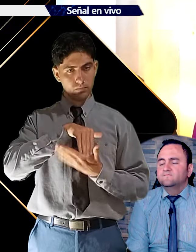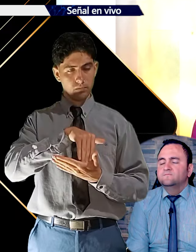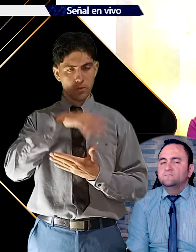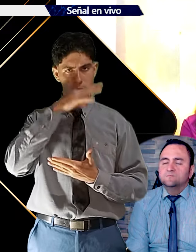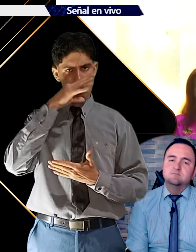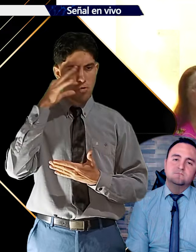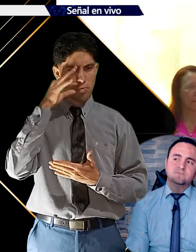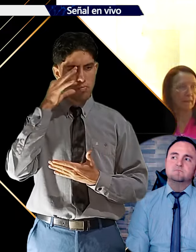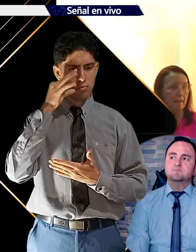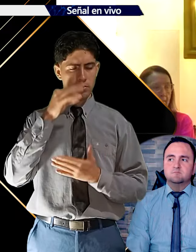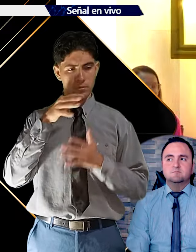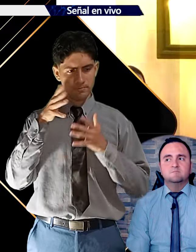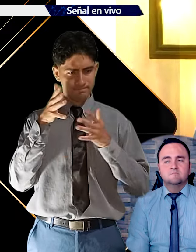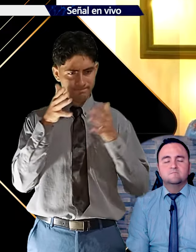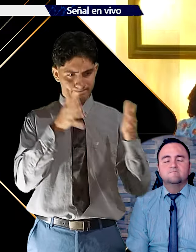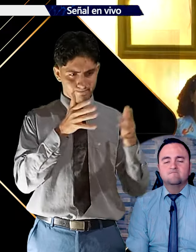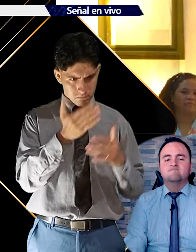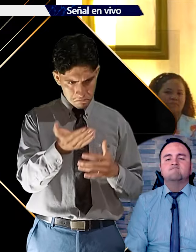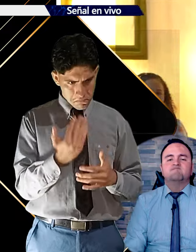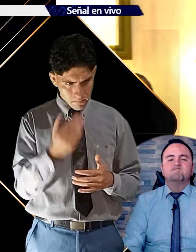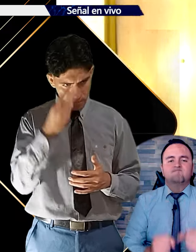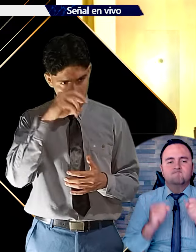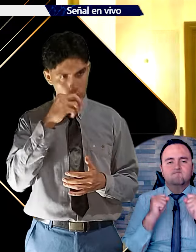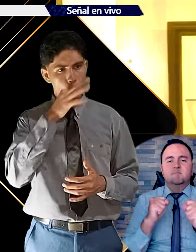Sea un sacerdote, mi querido hermano.